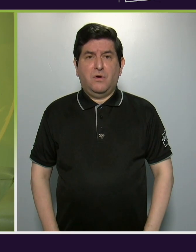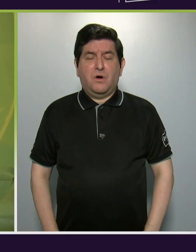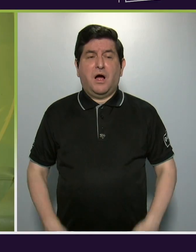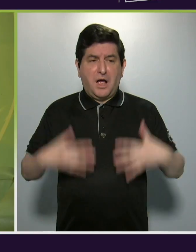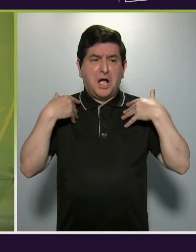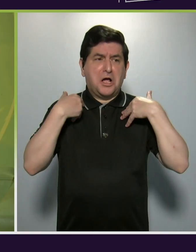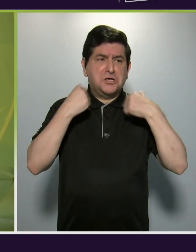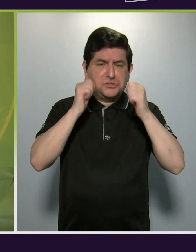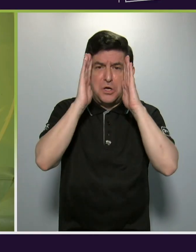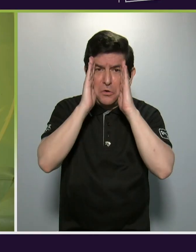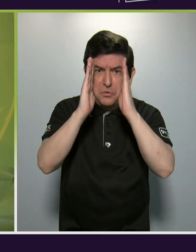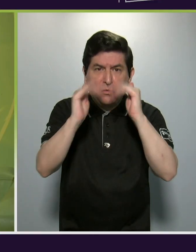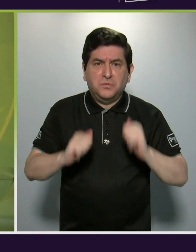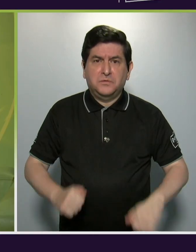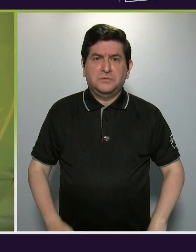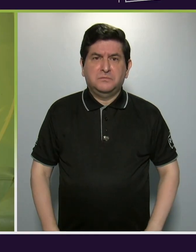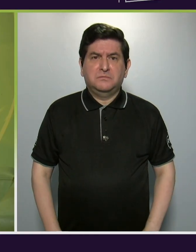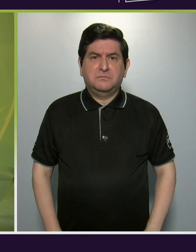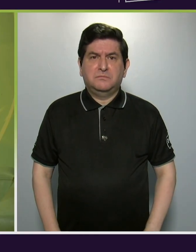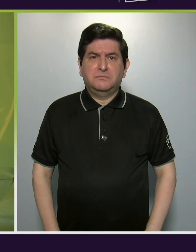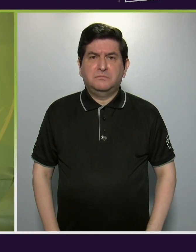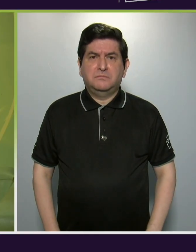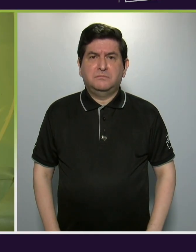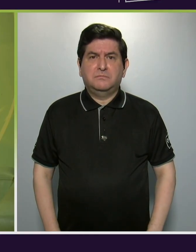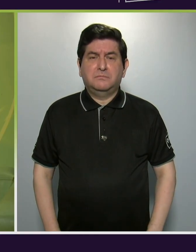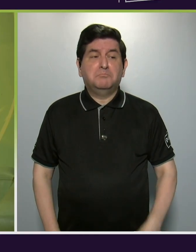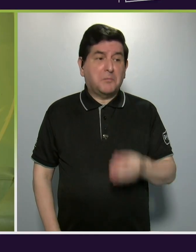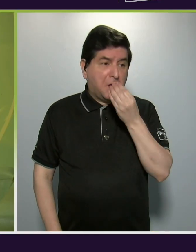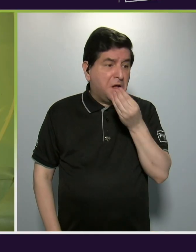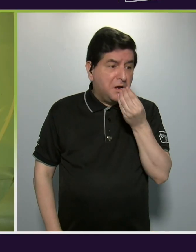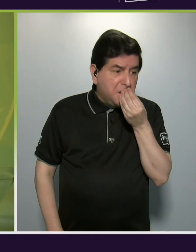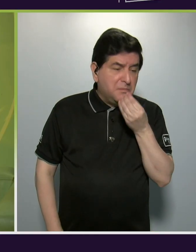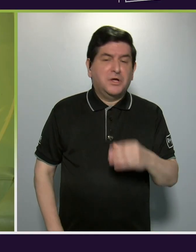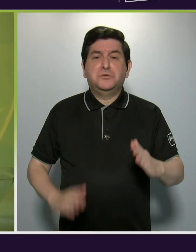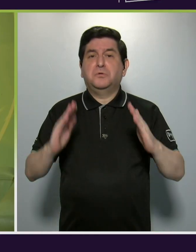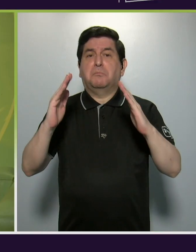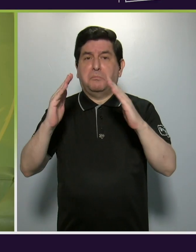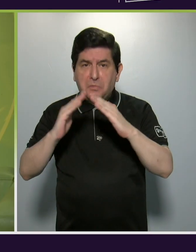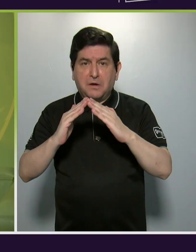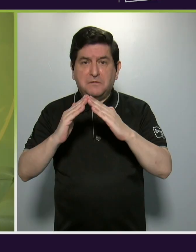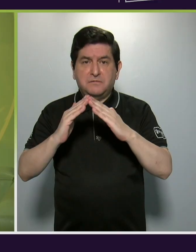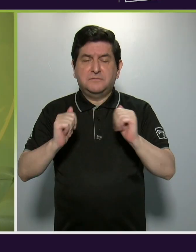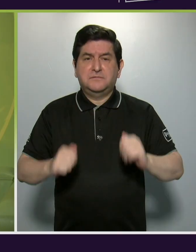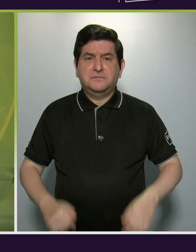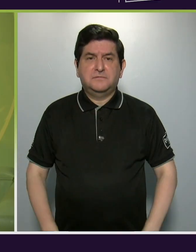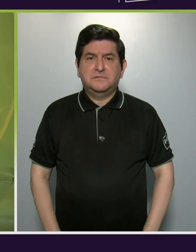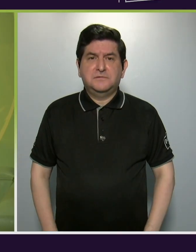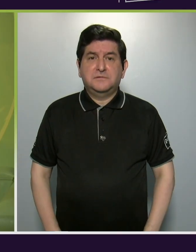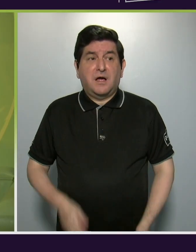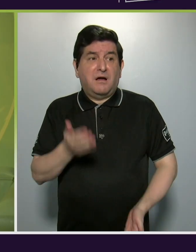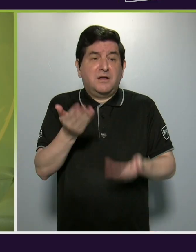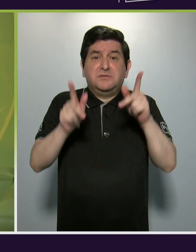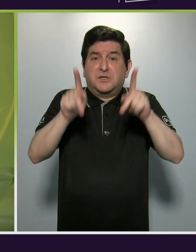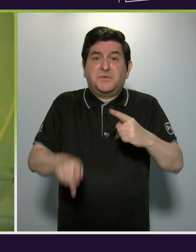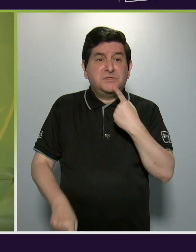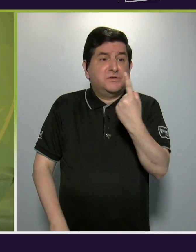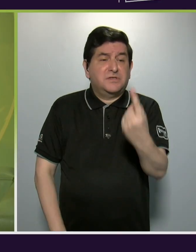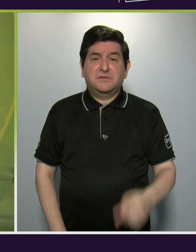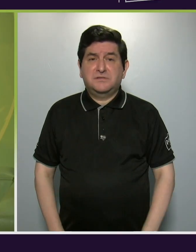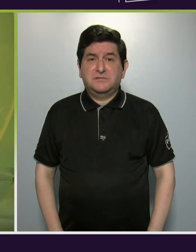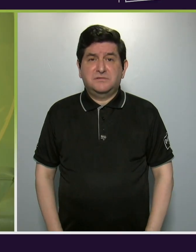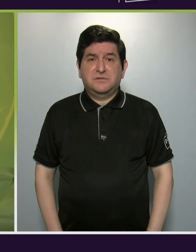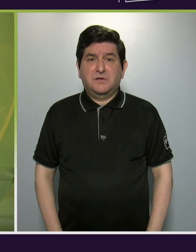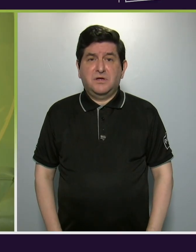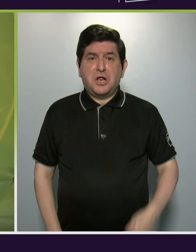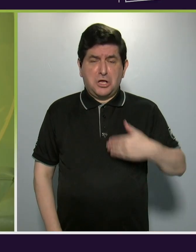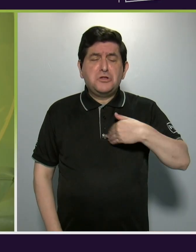salud, si tengo comida, si tengo una vivienda, de repente la gente dice, bueno, tiene